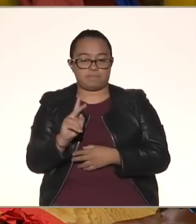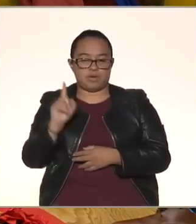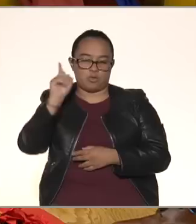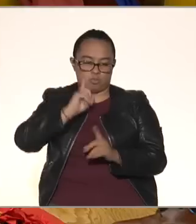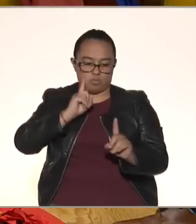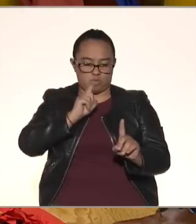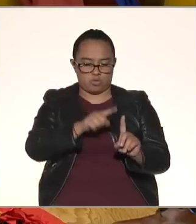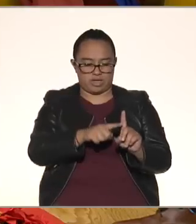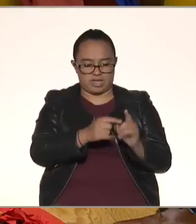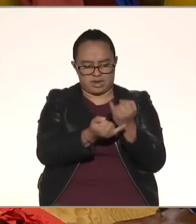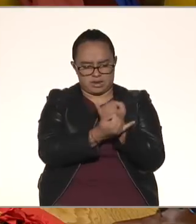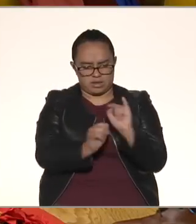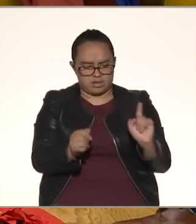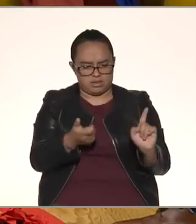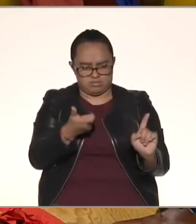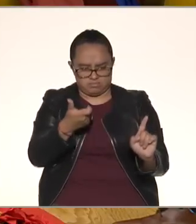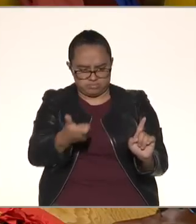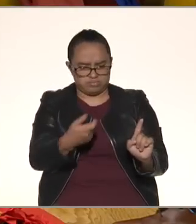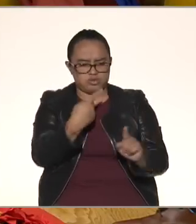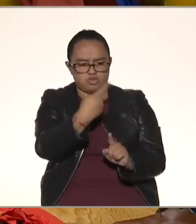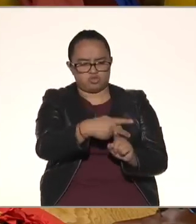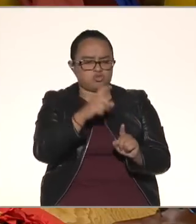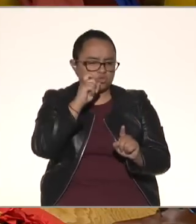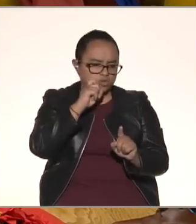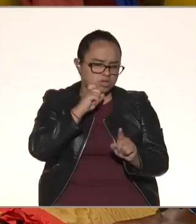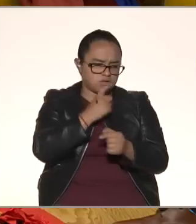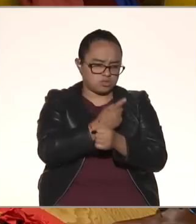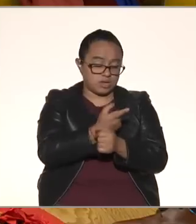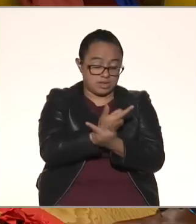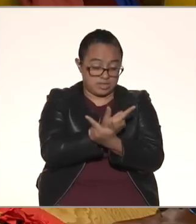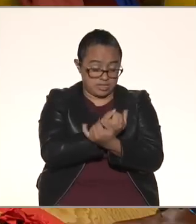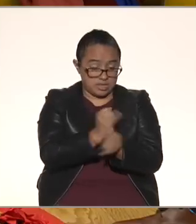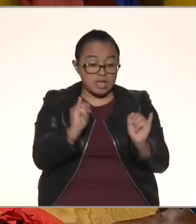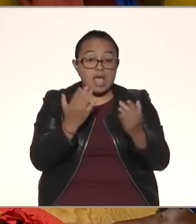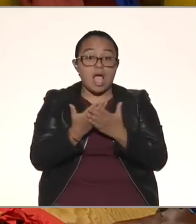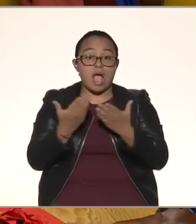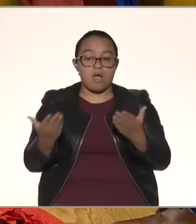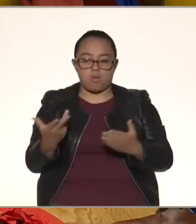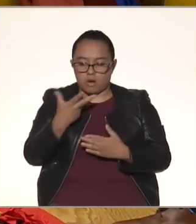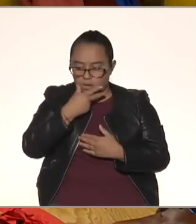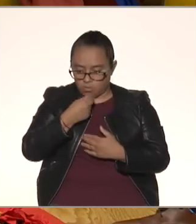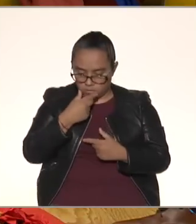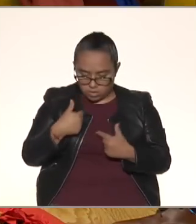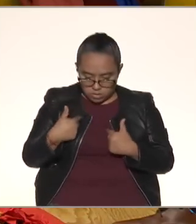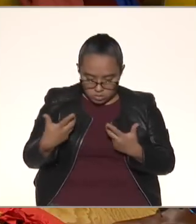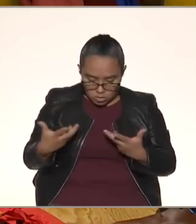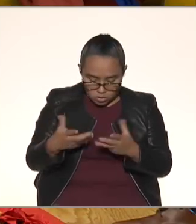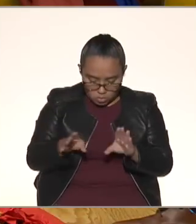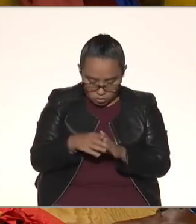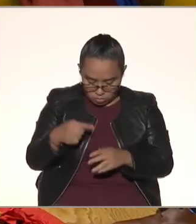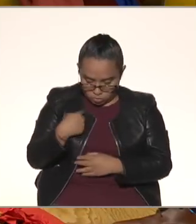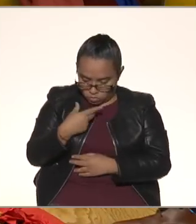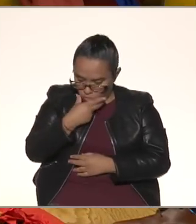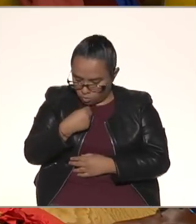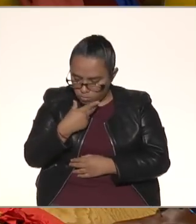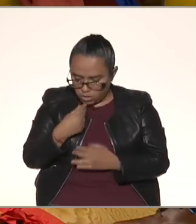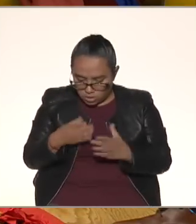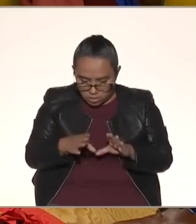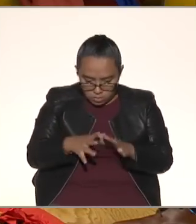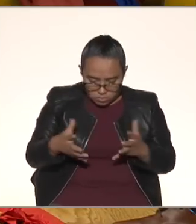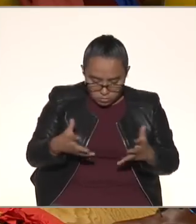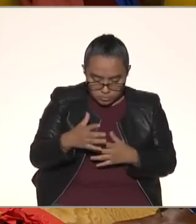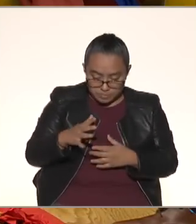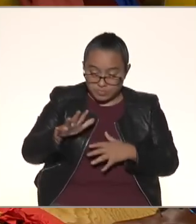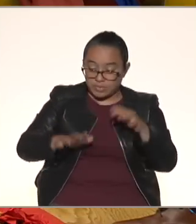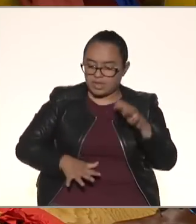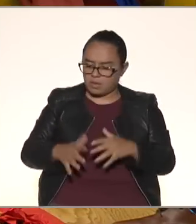mujer económica, la independencia de su sexualidad, provocó que ahora los varones no sepan qué hacer con su masculinidad, y llegan